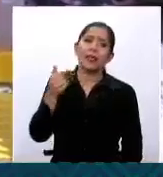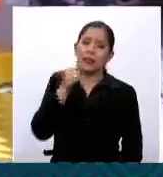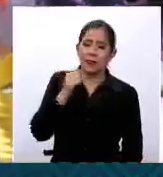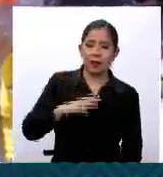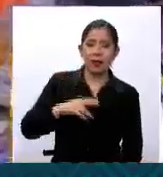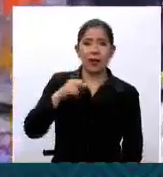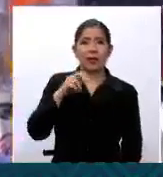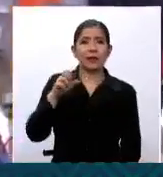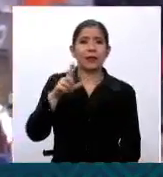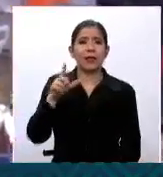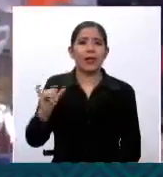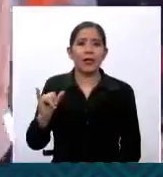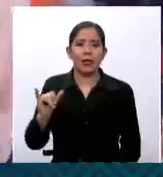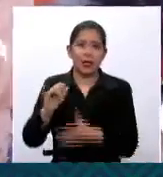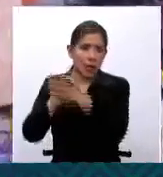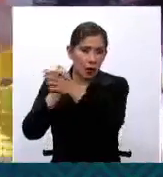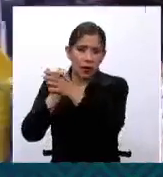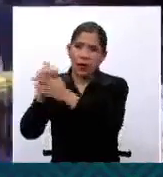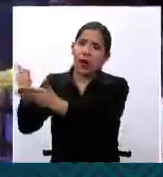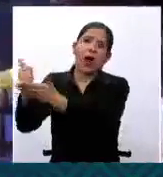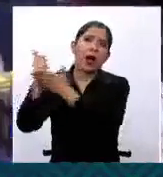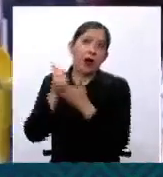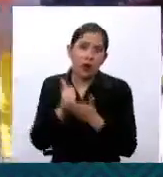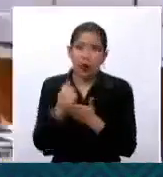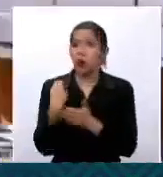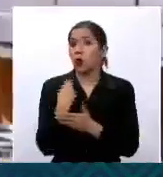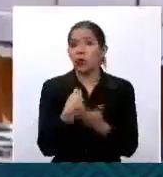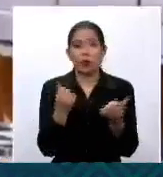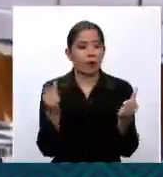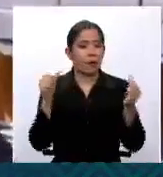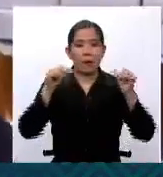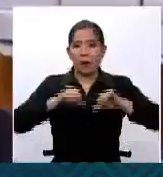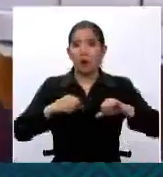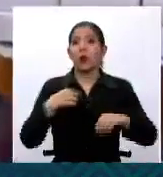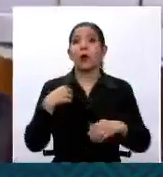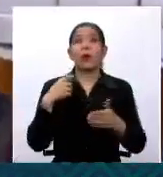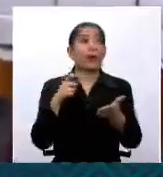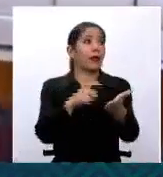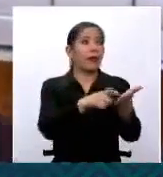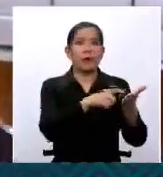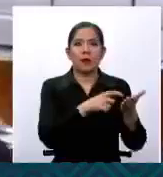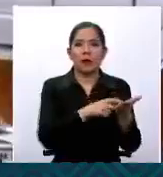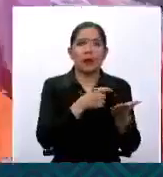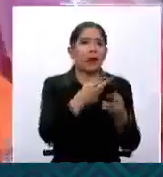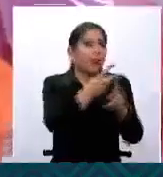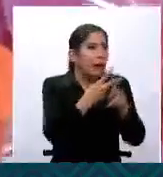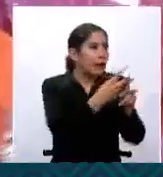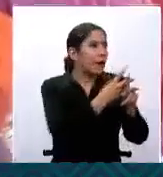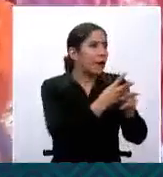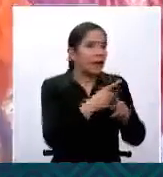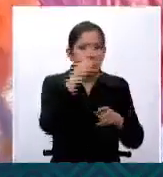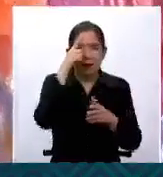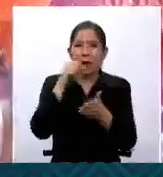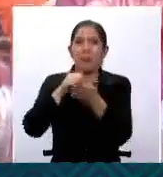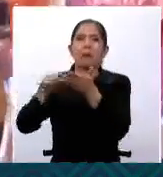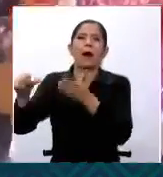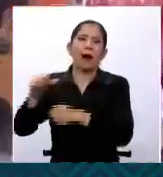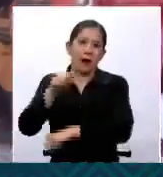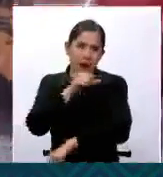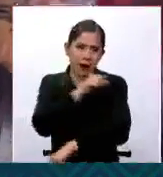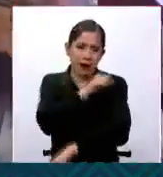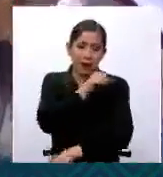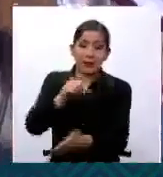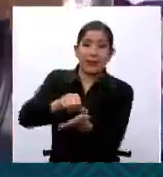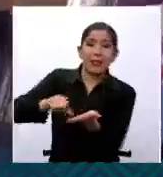estaba ayudando porque prácticamente estábamos sumamente mal. Debo dinero, me he hecho prestar para la operación de mi hijo. La